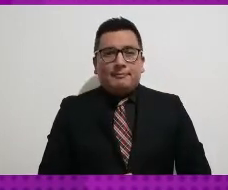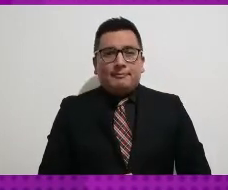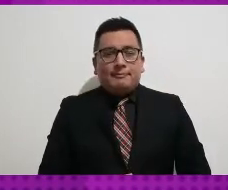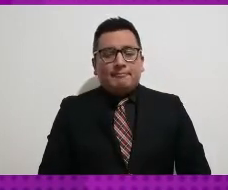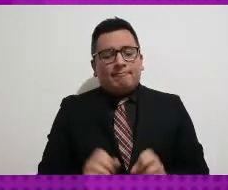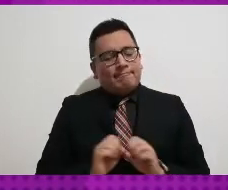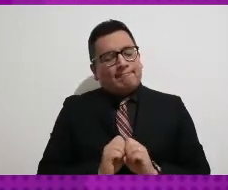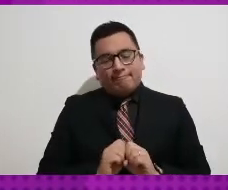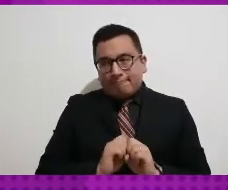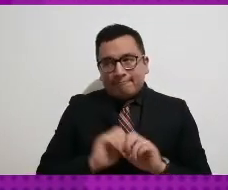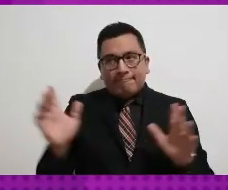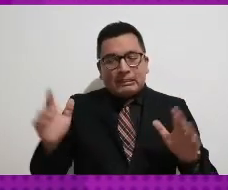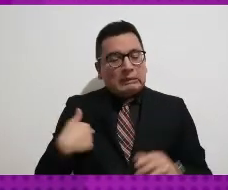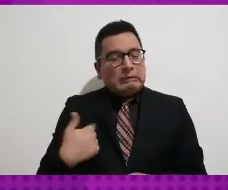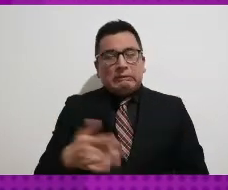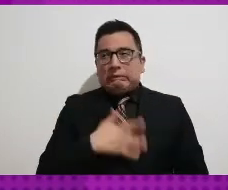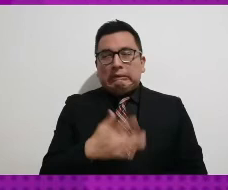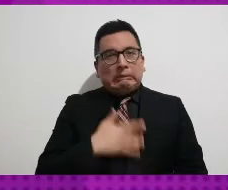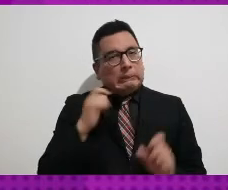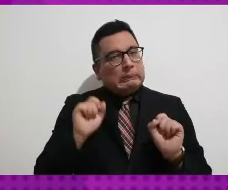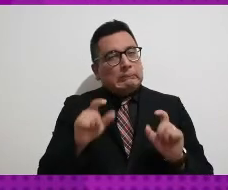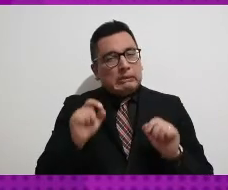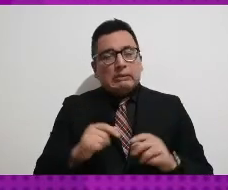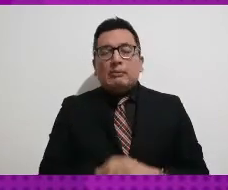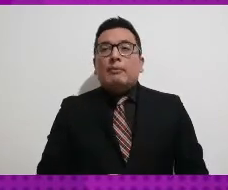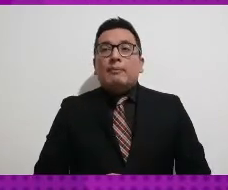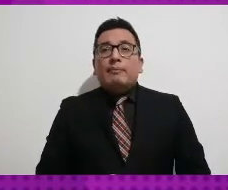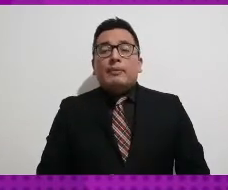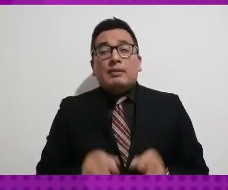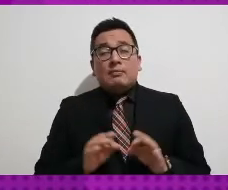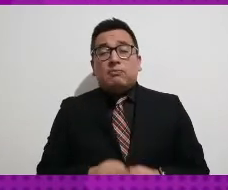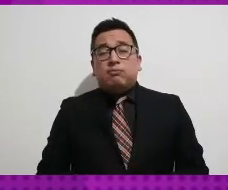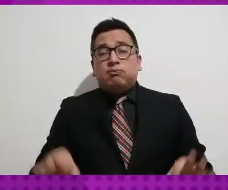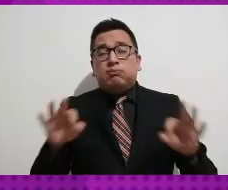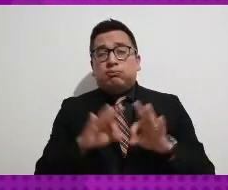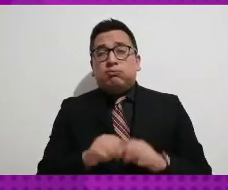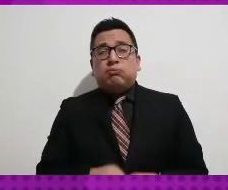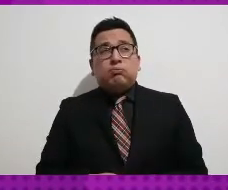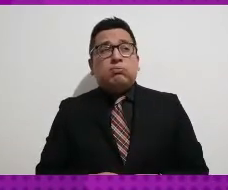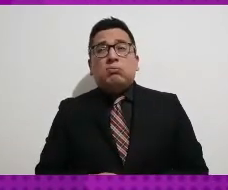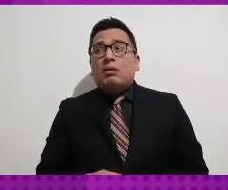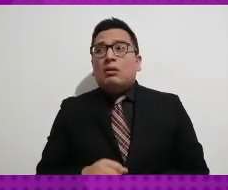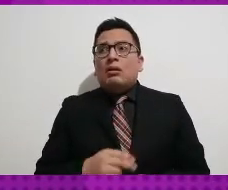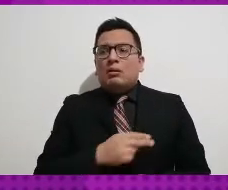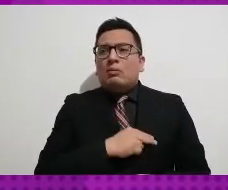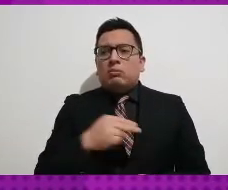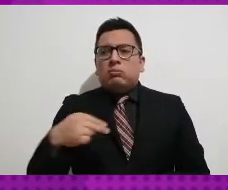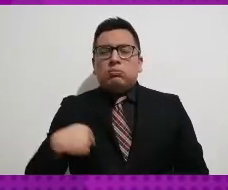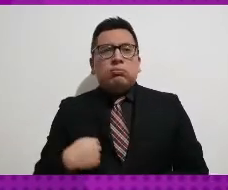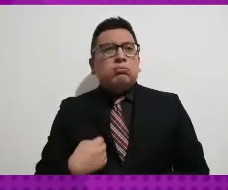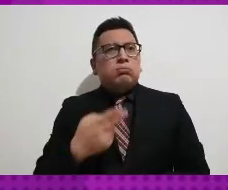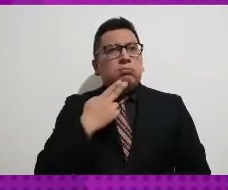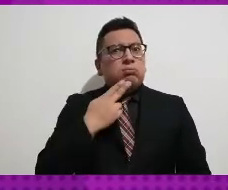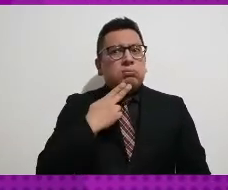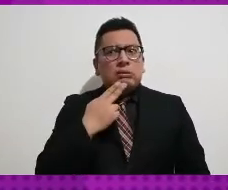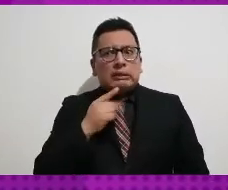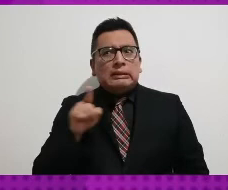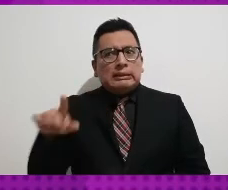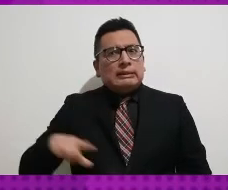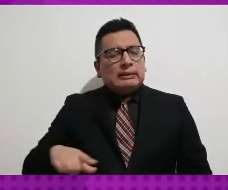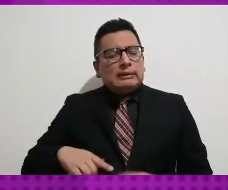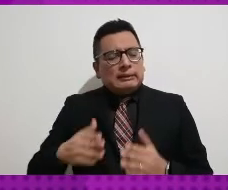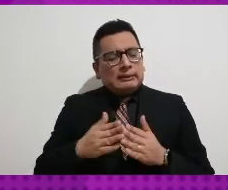Claro, coincido plenamente contigo, comisionado presidente. Creo que es importante transitar a esta nueva gobernanza, ¿no?